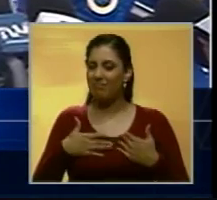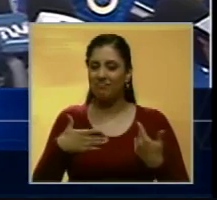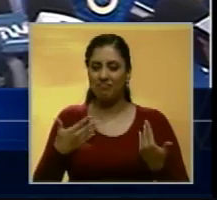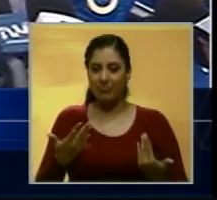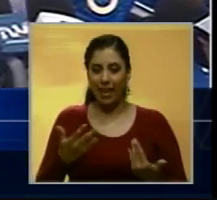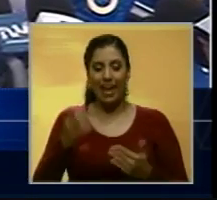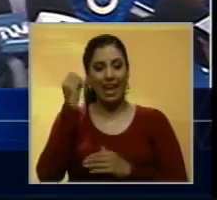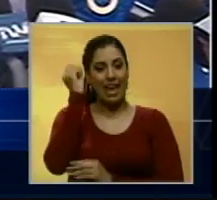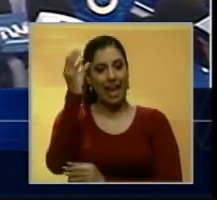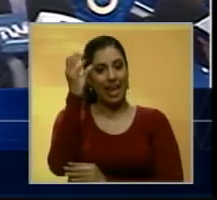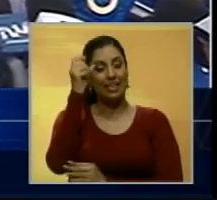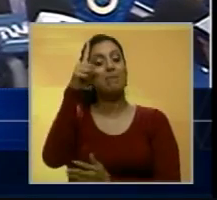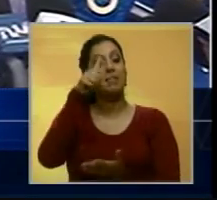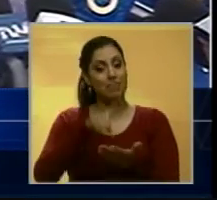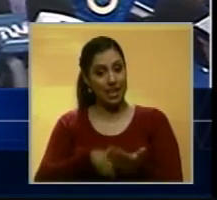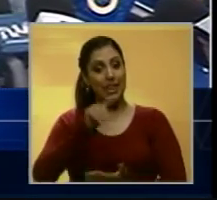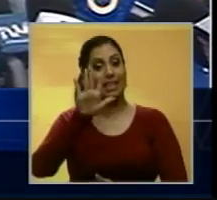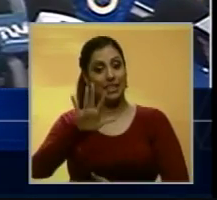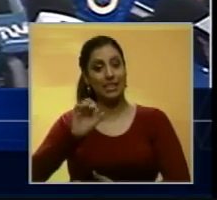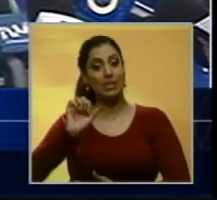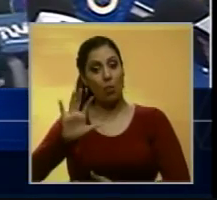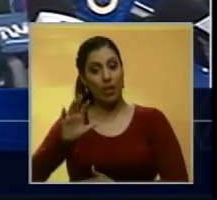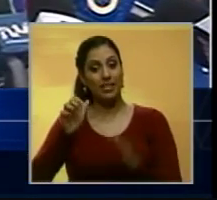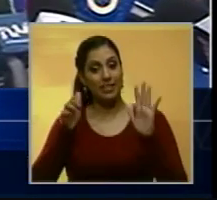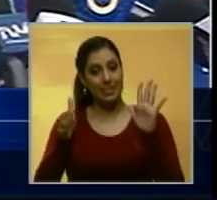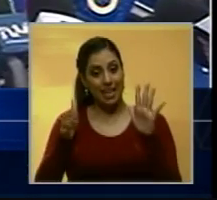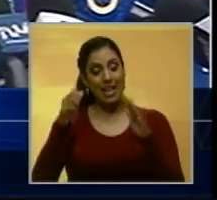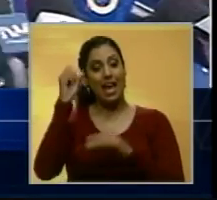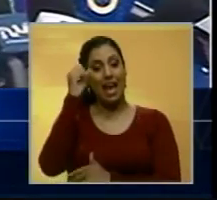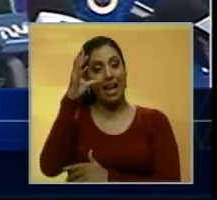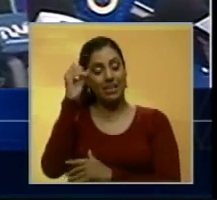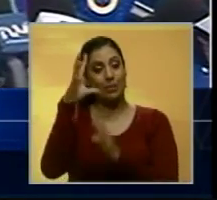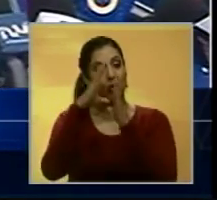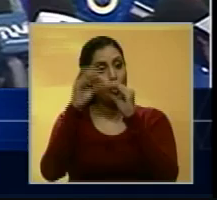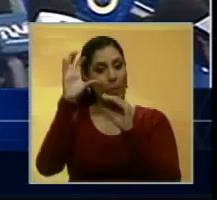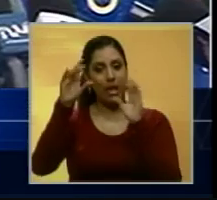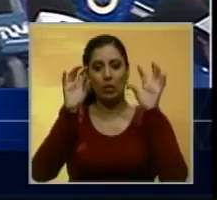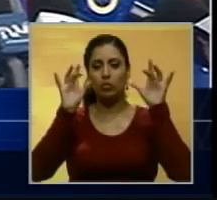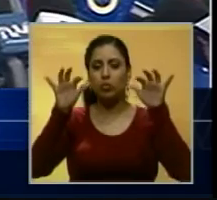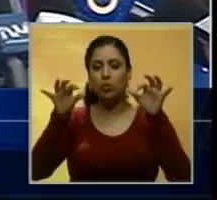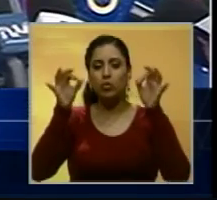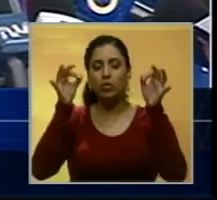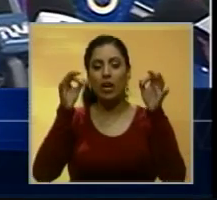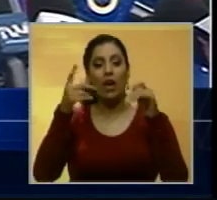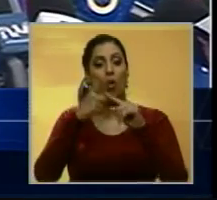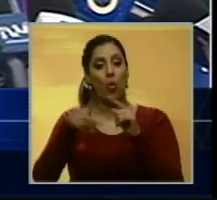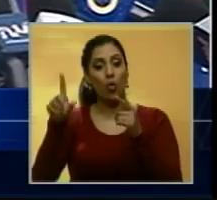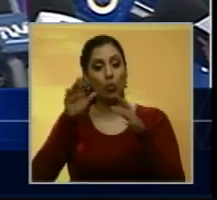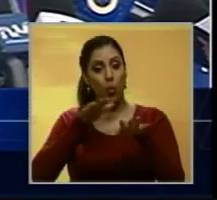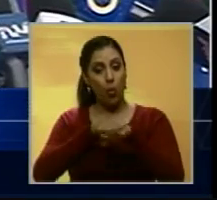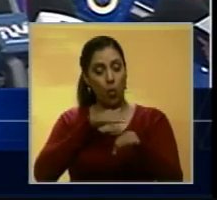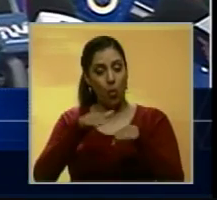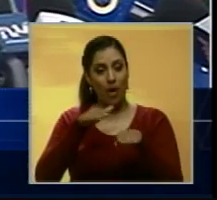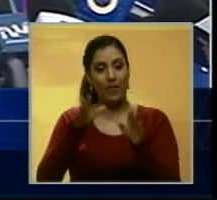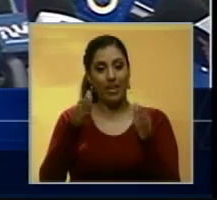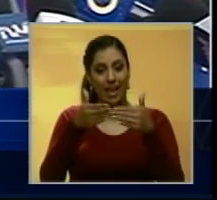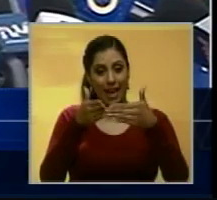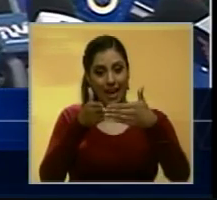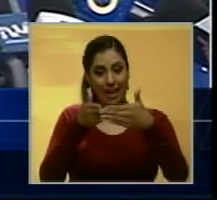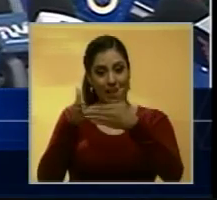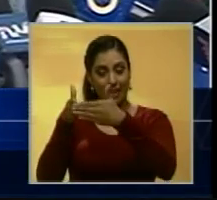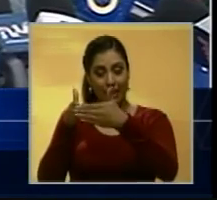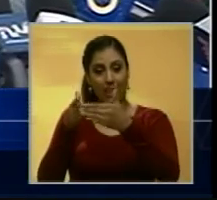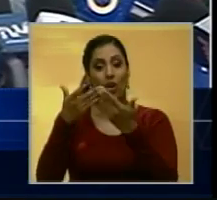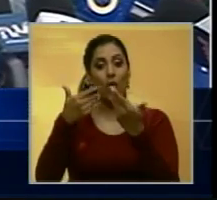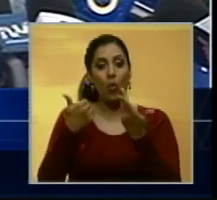tener asambleas, 1.356 asambleas comunitarias en todo el país. Día jueves, tomas de esquina, el